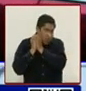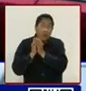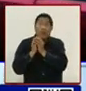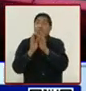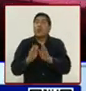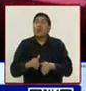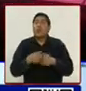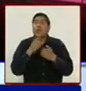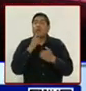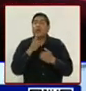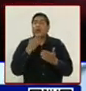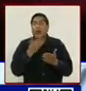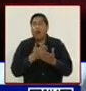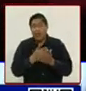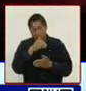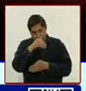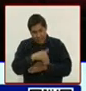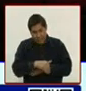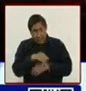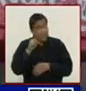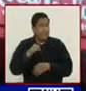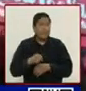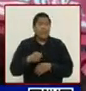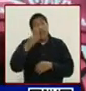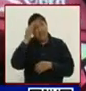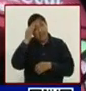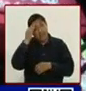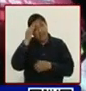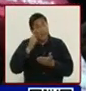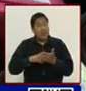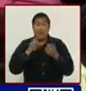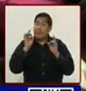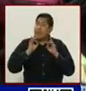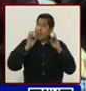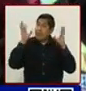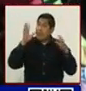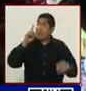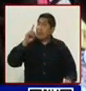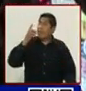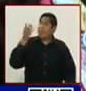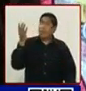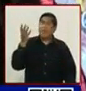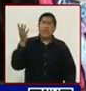¿Cómo estás? Buenas noches, qué gusto saludarte. Mira, ¿sabes que esto es increíble? Son